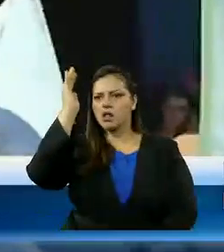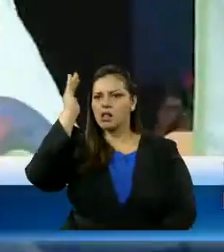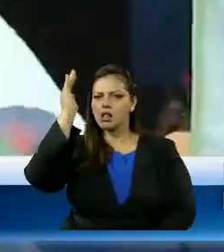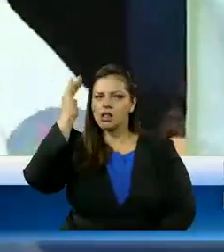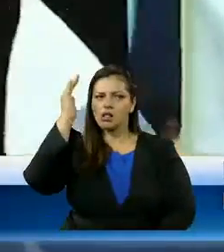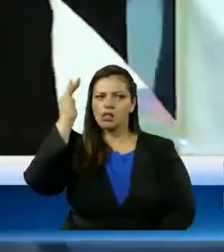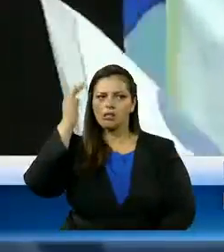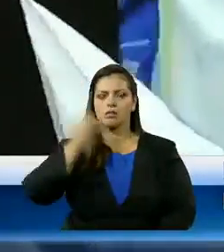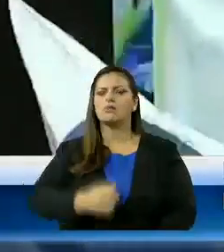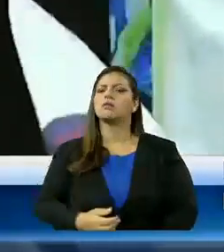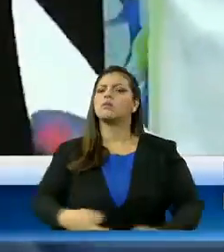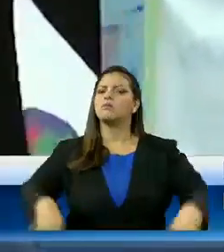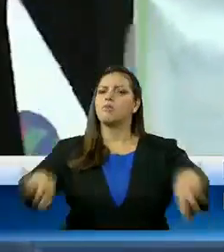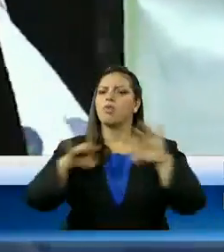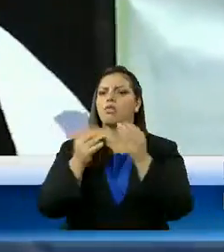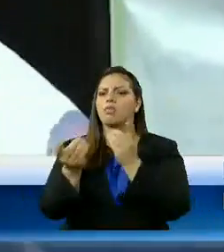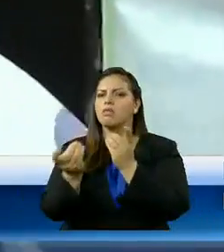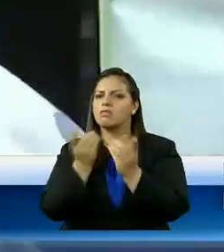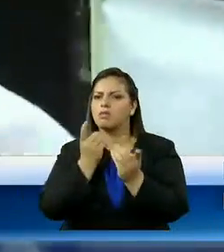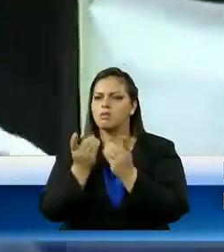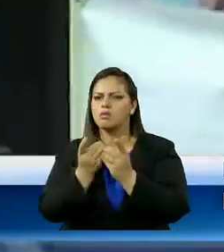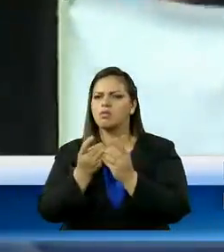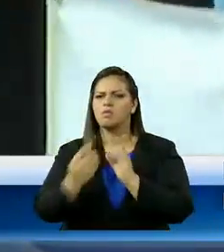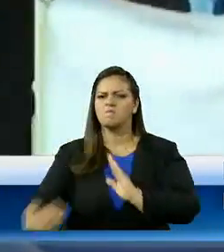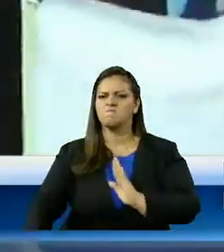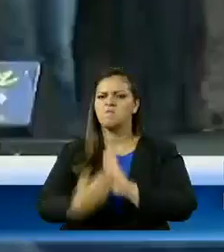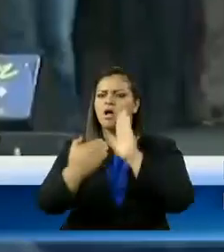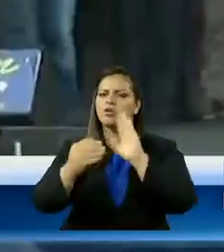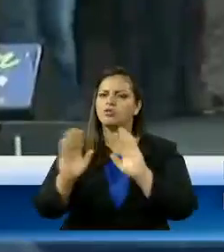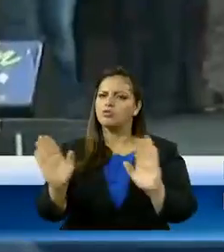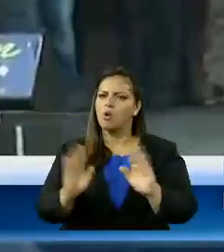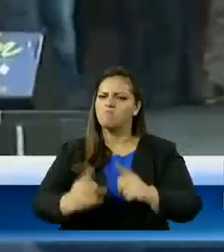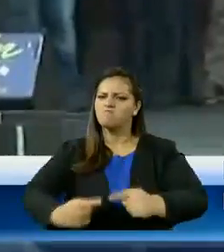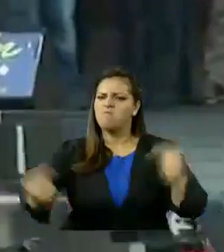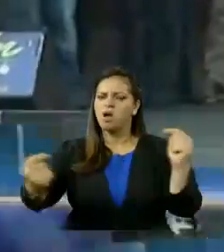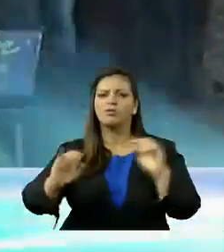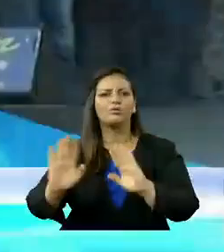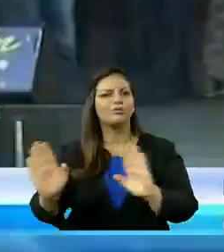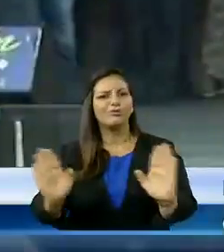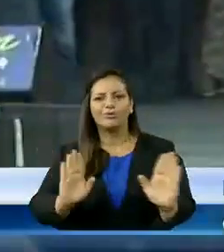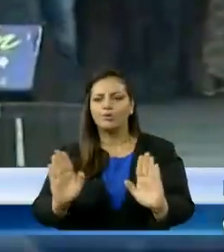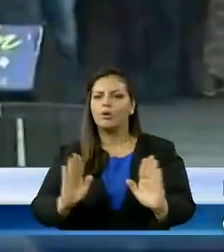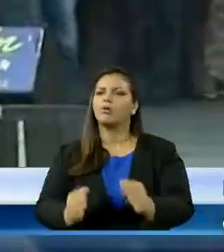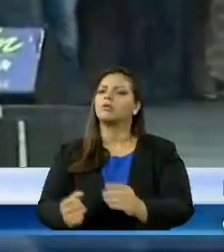la necesidad del diálogo para evitar las confrontaciones el país que queremos